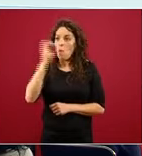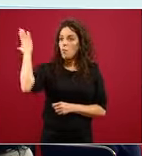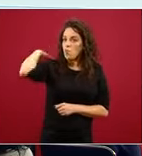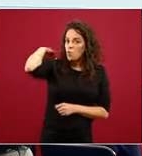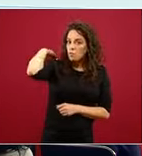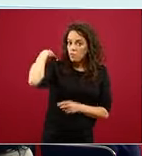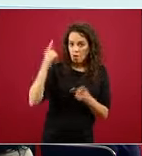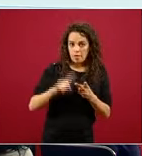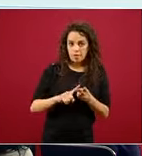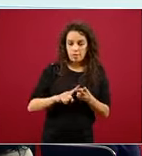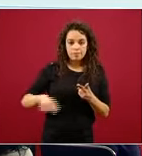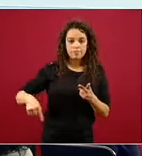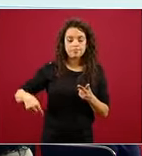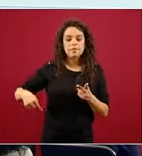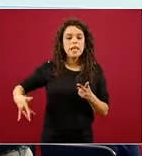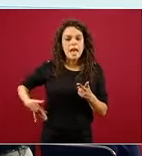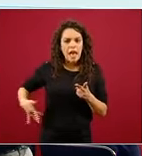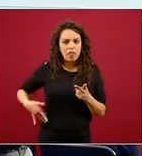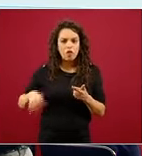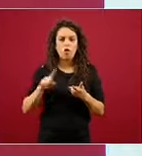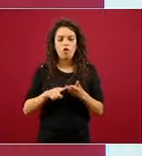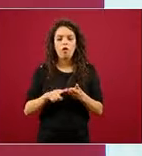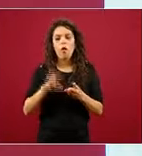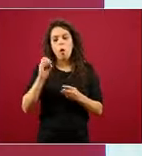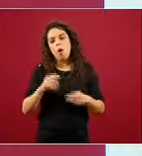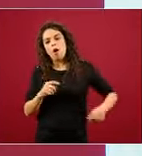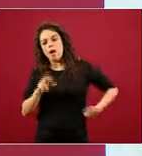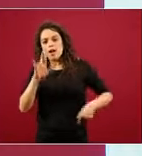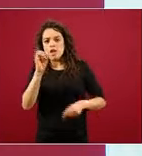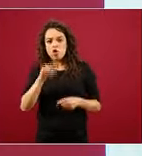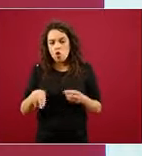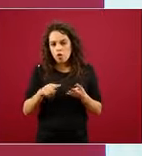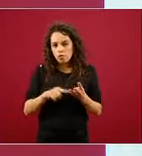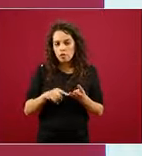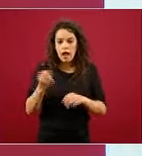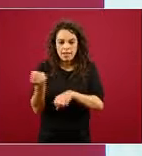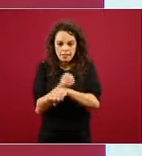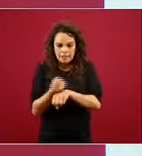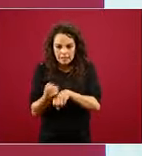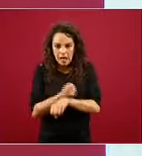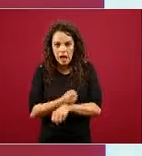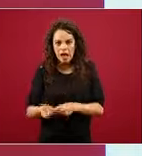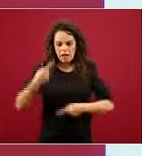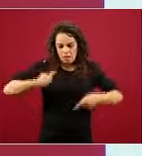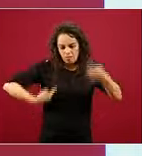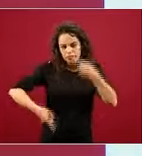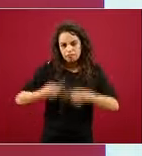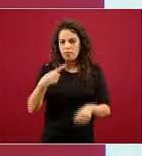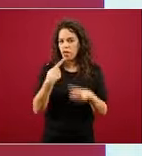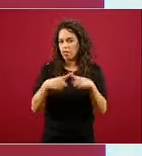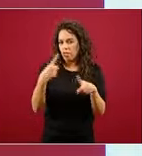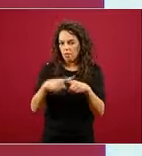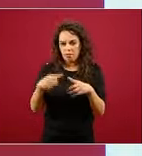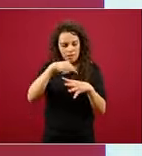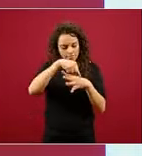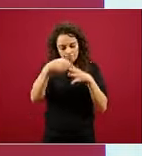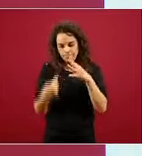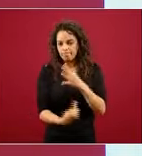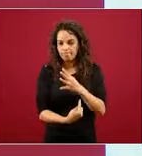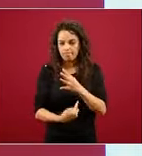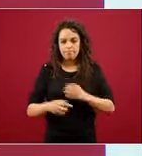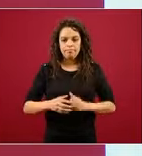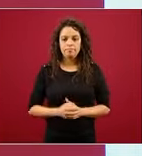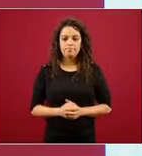pulmonares, renales o del hígado también, sanguíneas o metabólicas. Es decir, en particular las personas que tienen